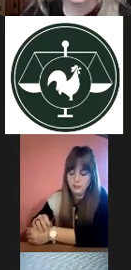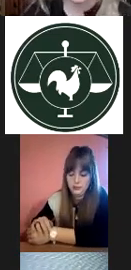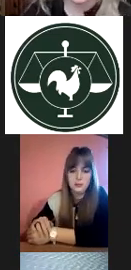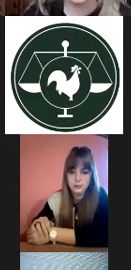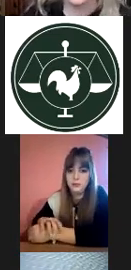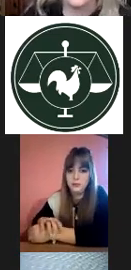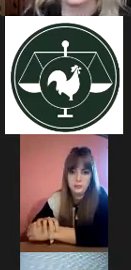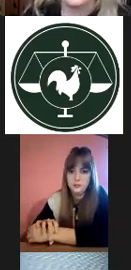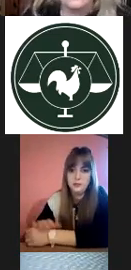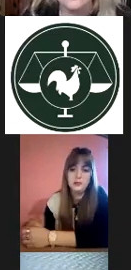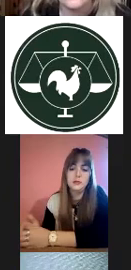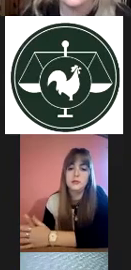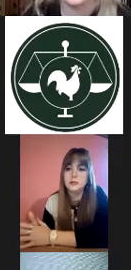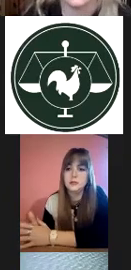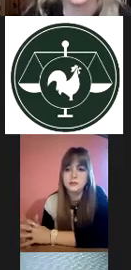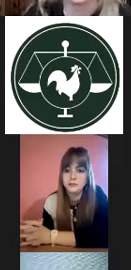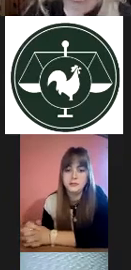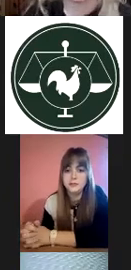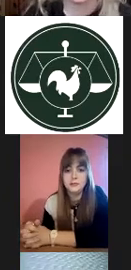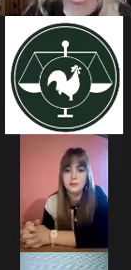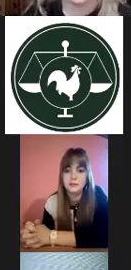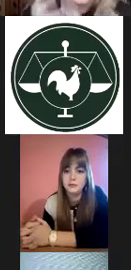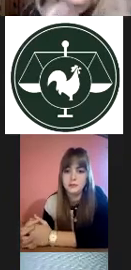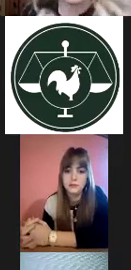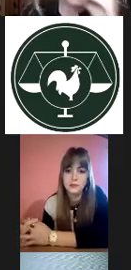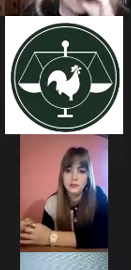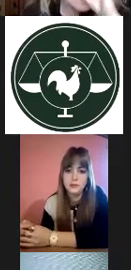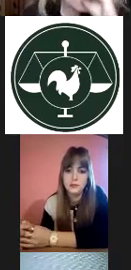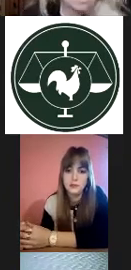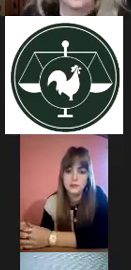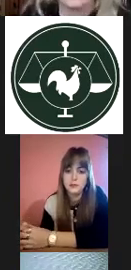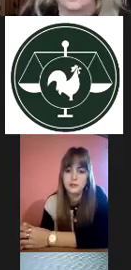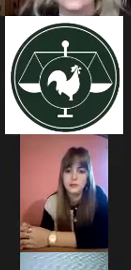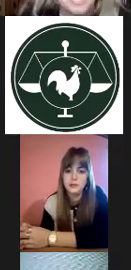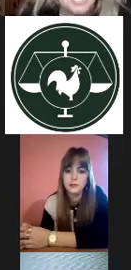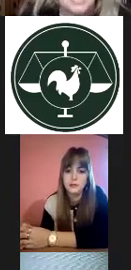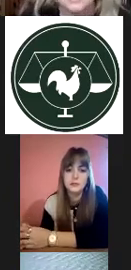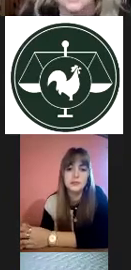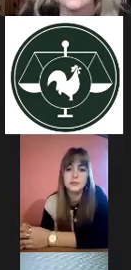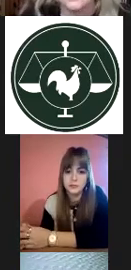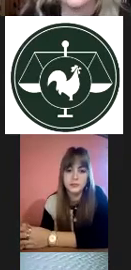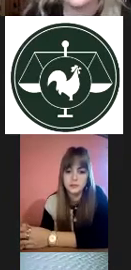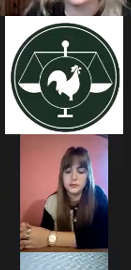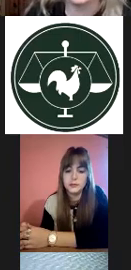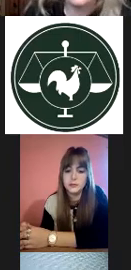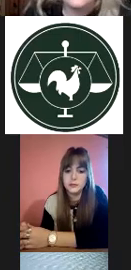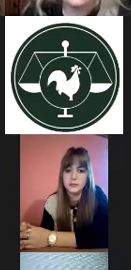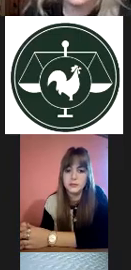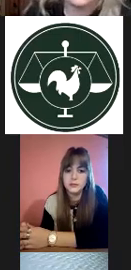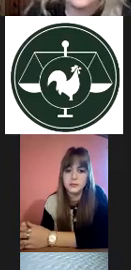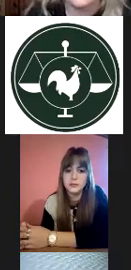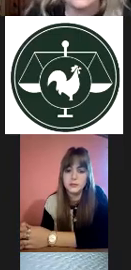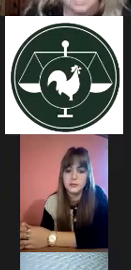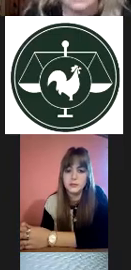297/2020, en el artículo 6, inciso 11, decía que, o al revés, sí, el 611, perdón, decía que la veterinaria